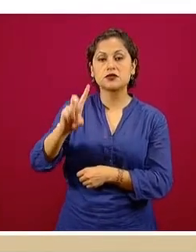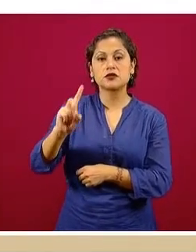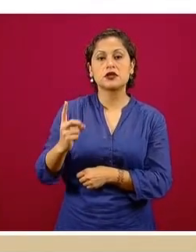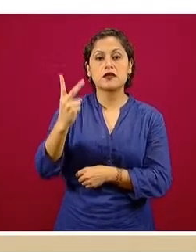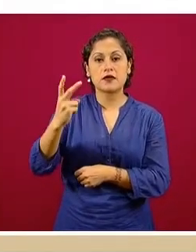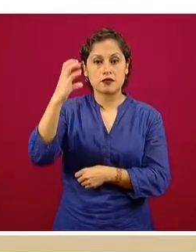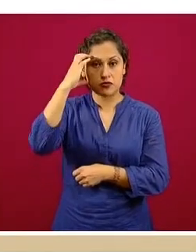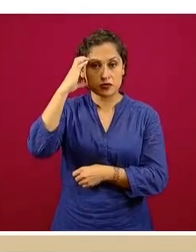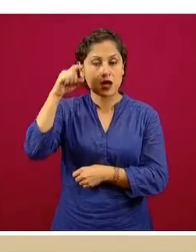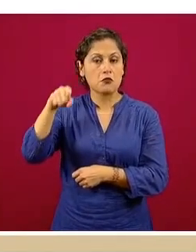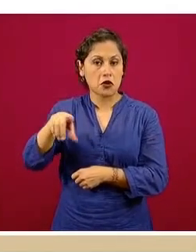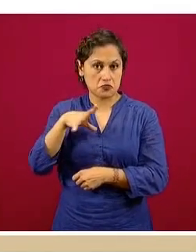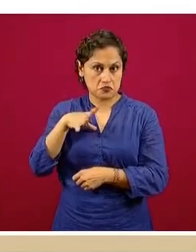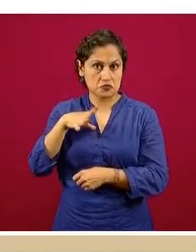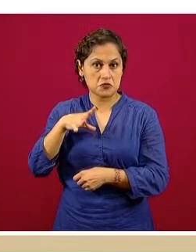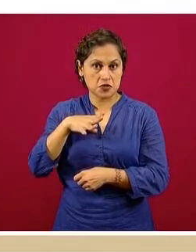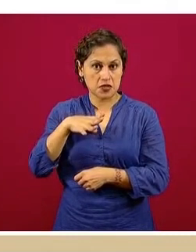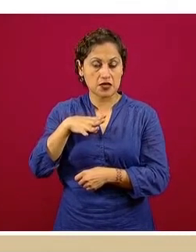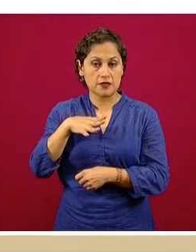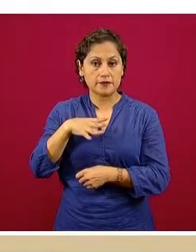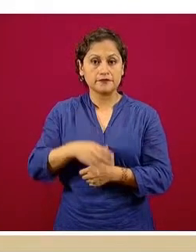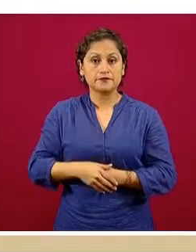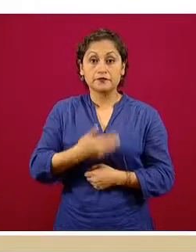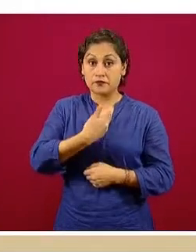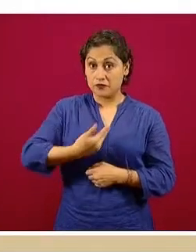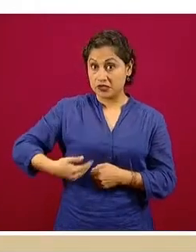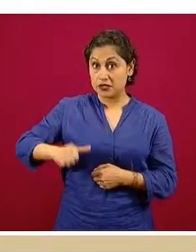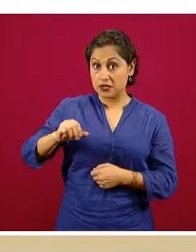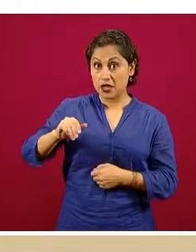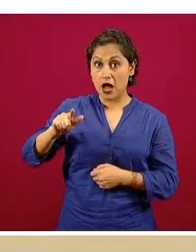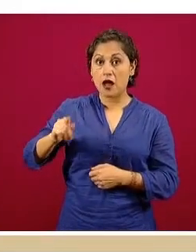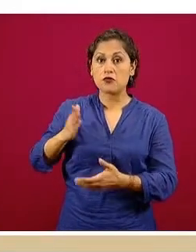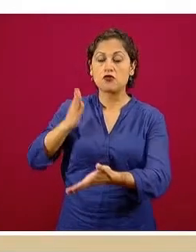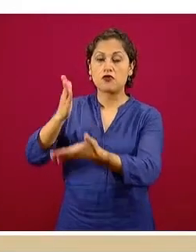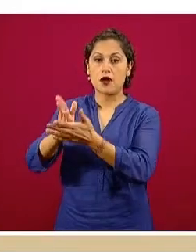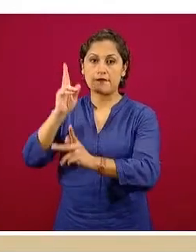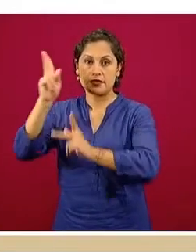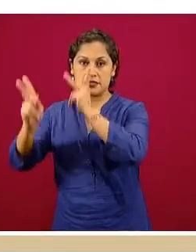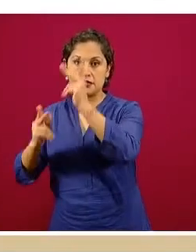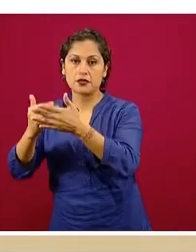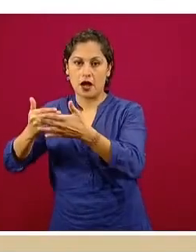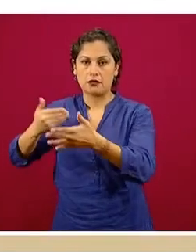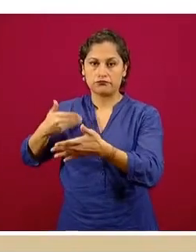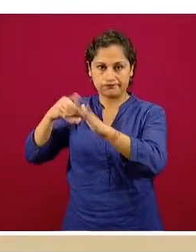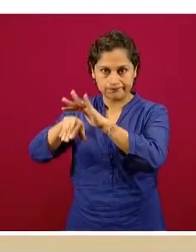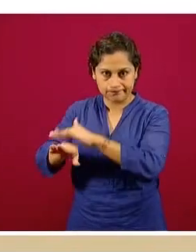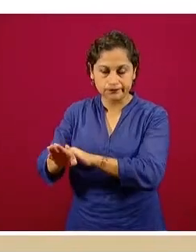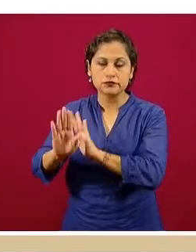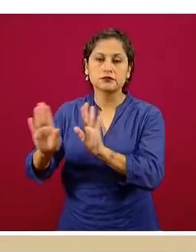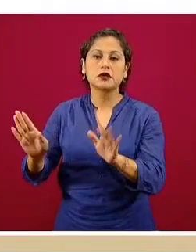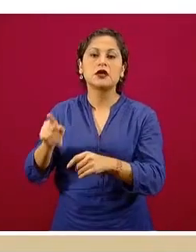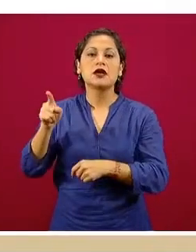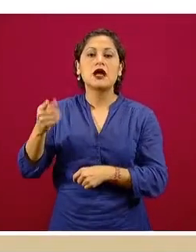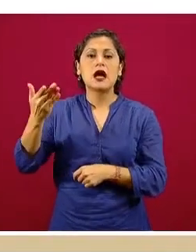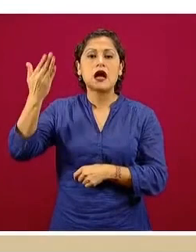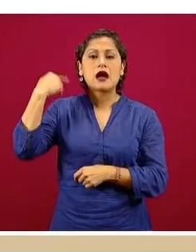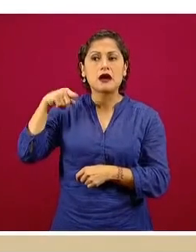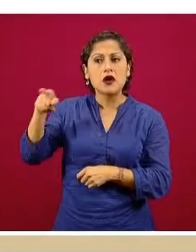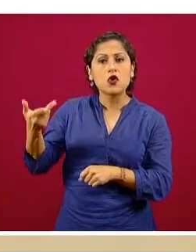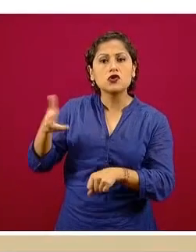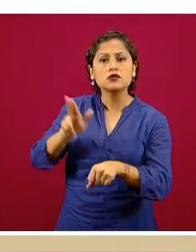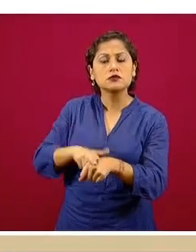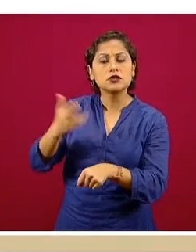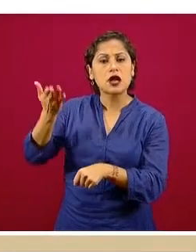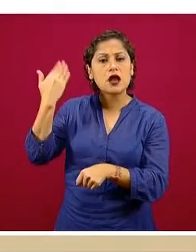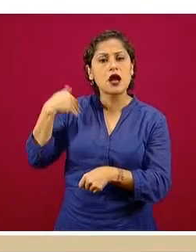incluso antes de su inauguración el el presidente lópez obrador que estuvo dañado después del sismo mucho tiempo y se